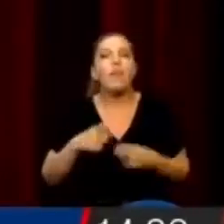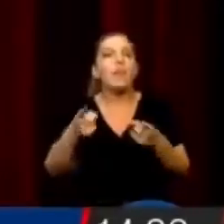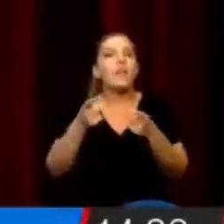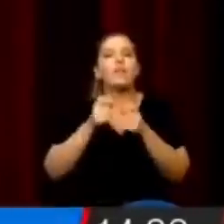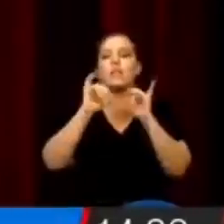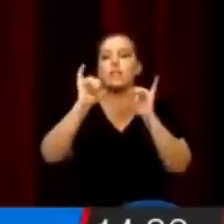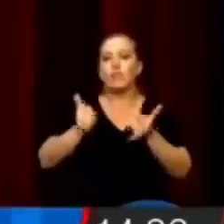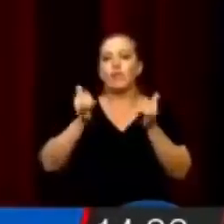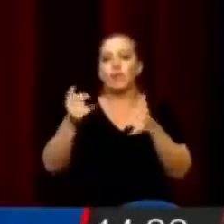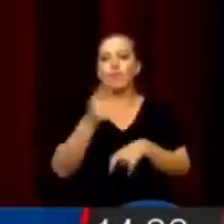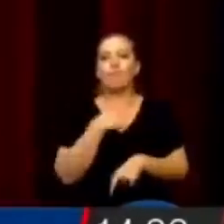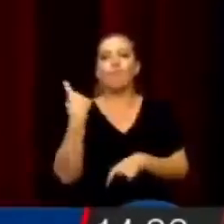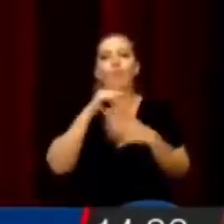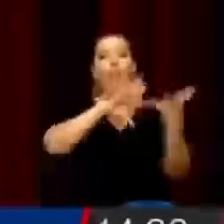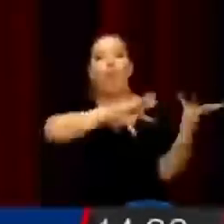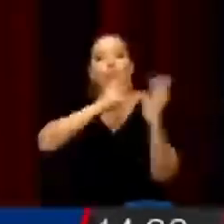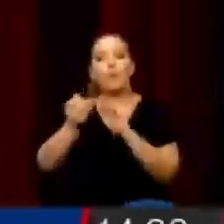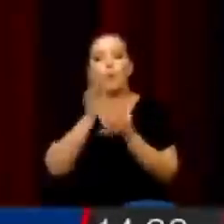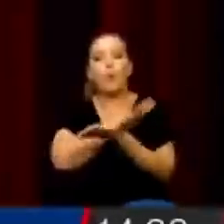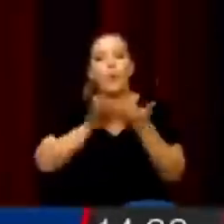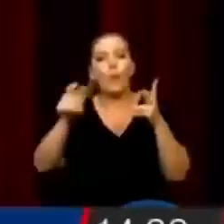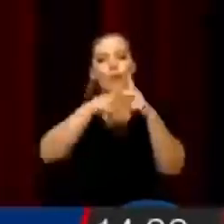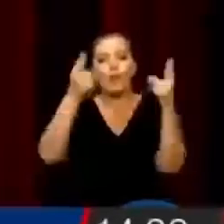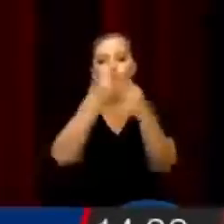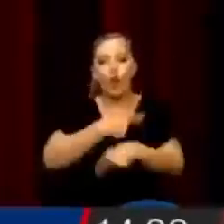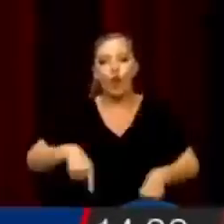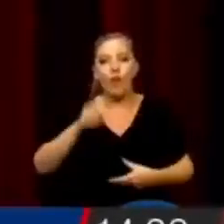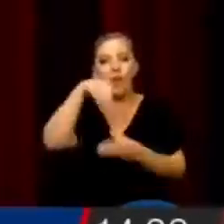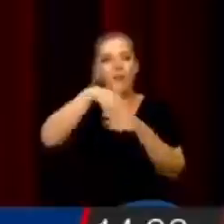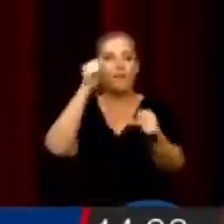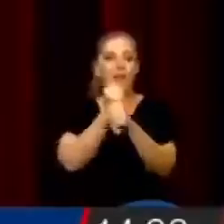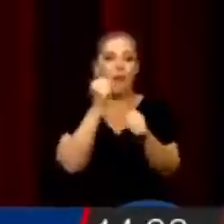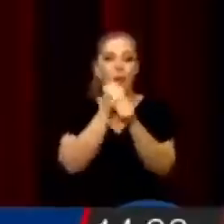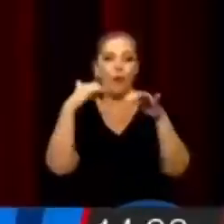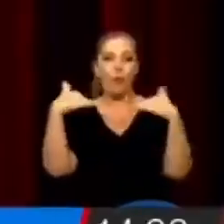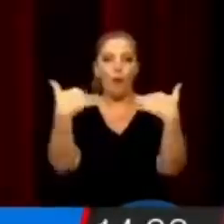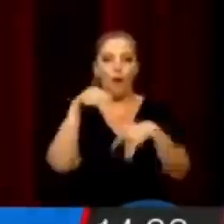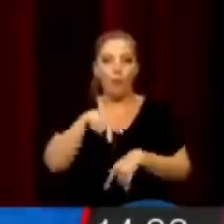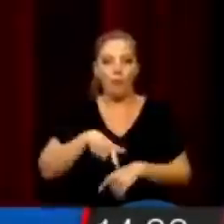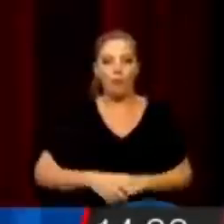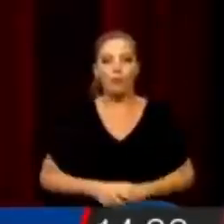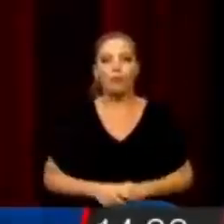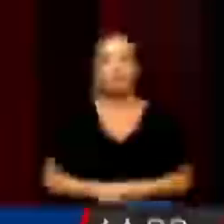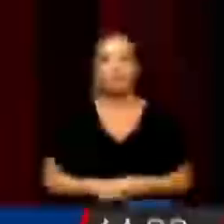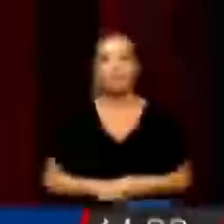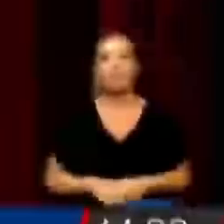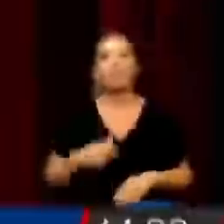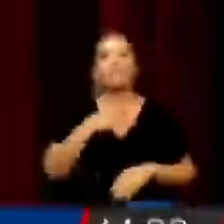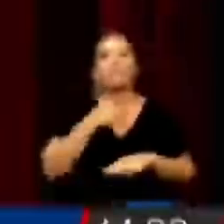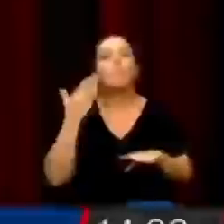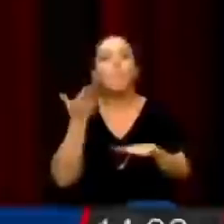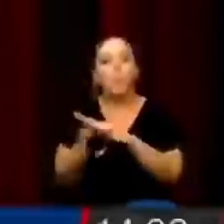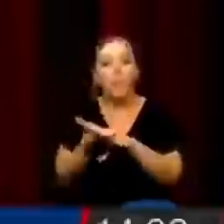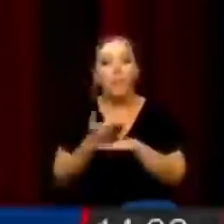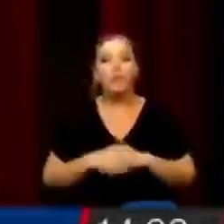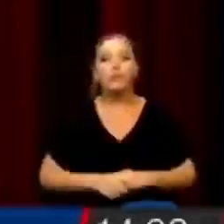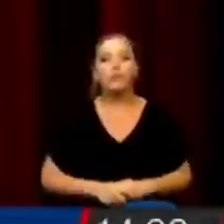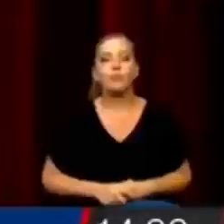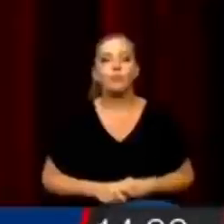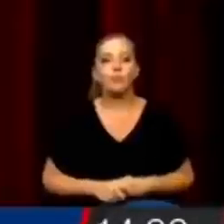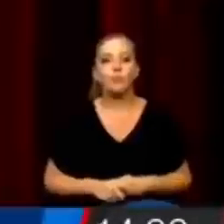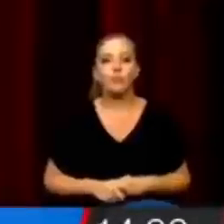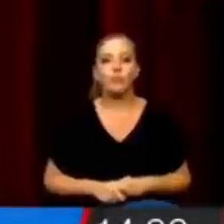de que adaptemos las nuevas tecnologías al funcionamiento del Parlamento. Y quiero pedirles,